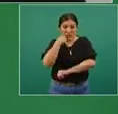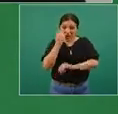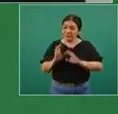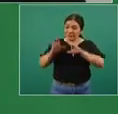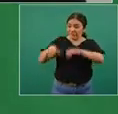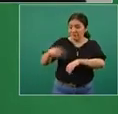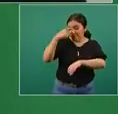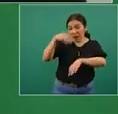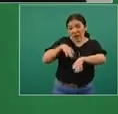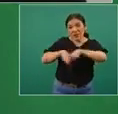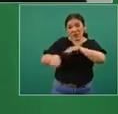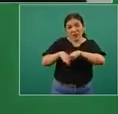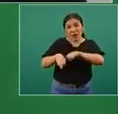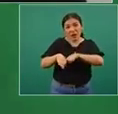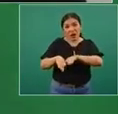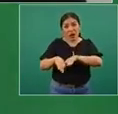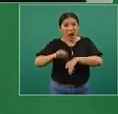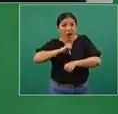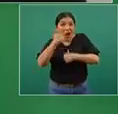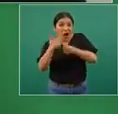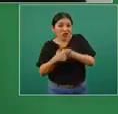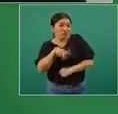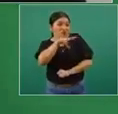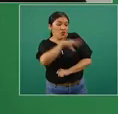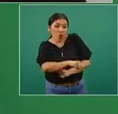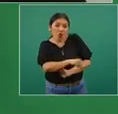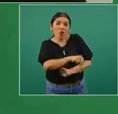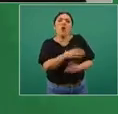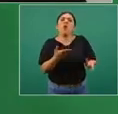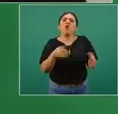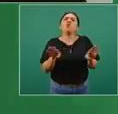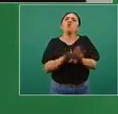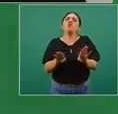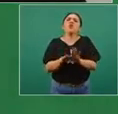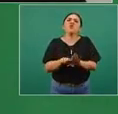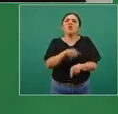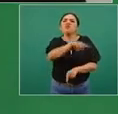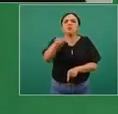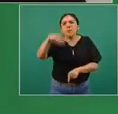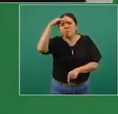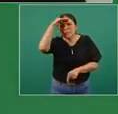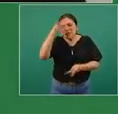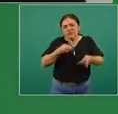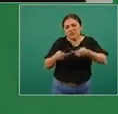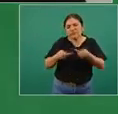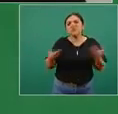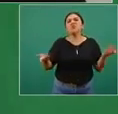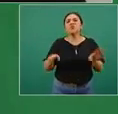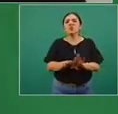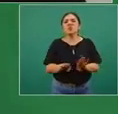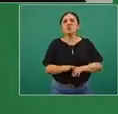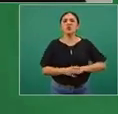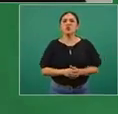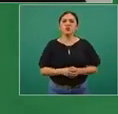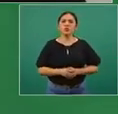trabajar, no se les permitiría el trabajo? ¿Cómo estaría esa mecánica, por ejemplo?